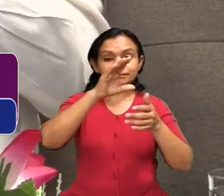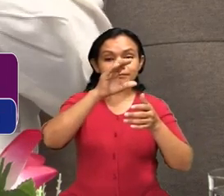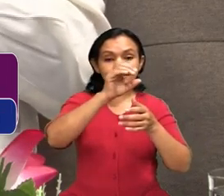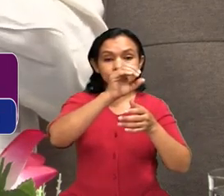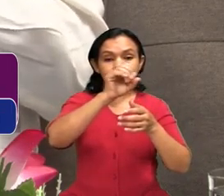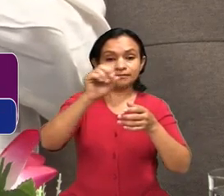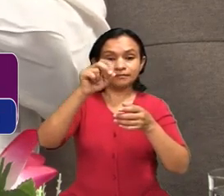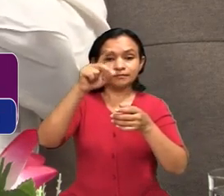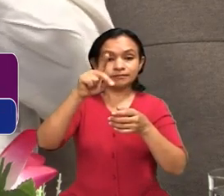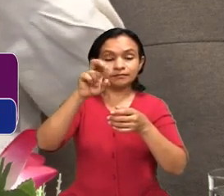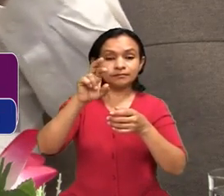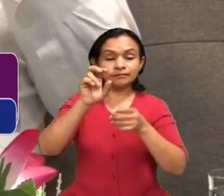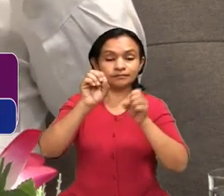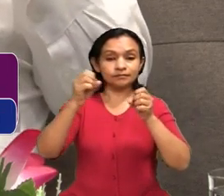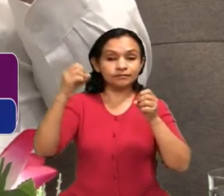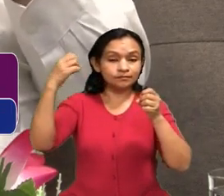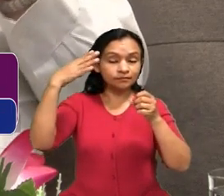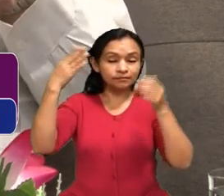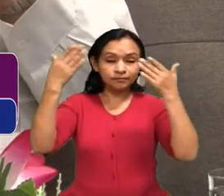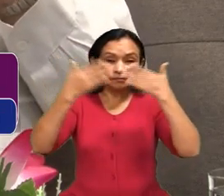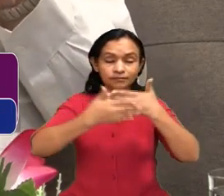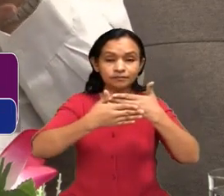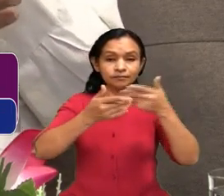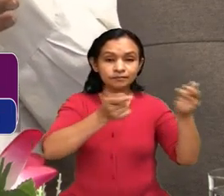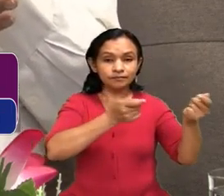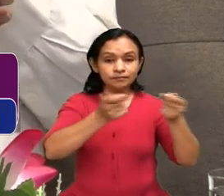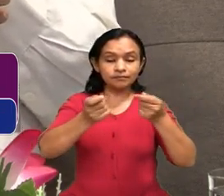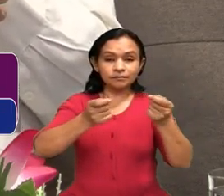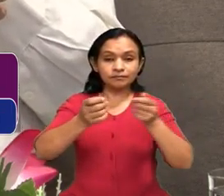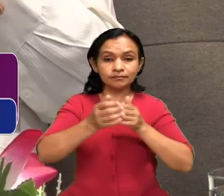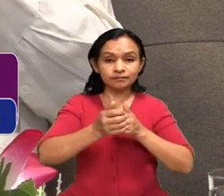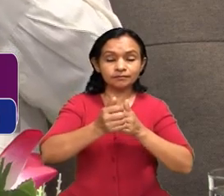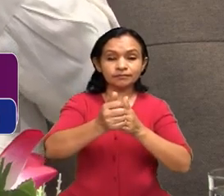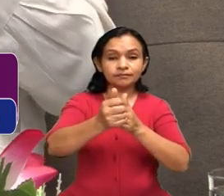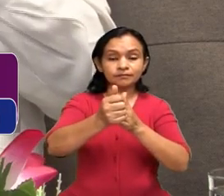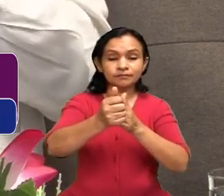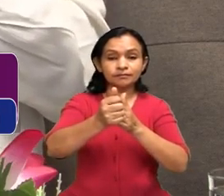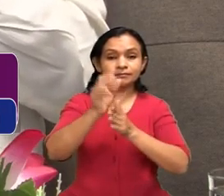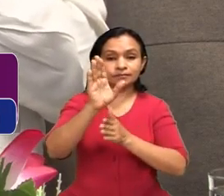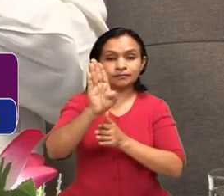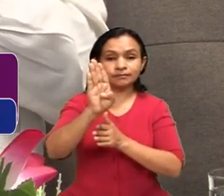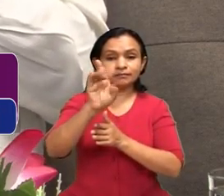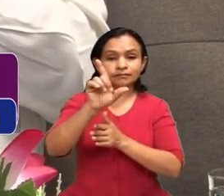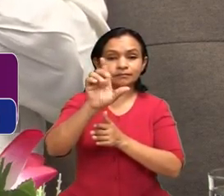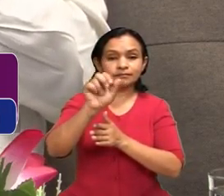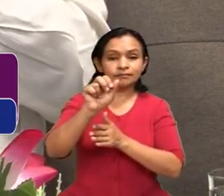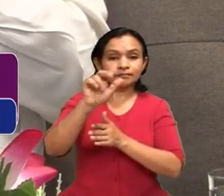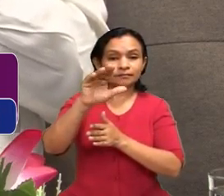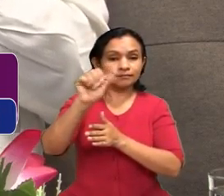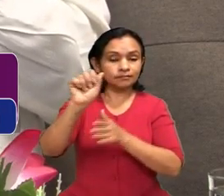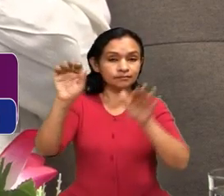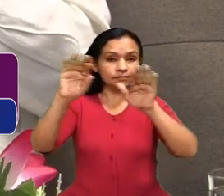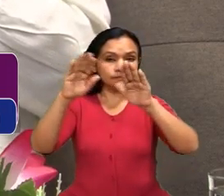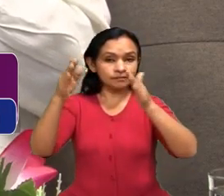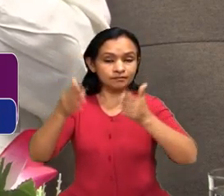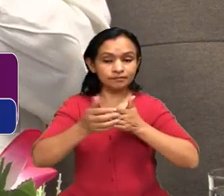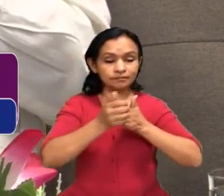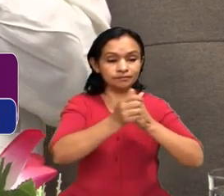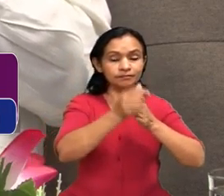que él funda y que además la maneja, la dirige Blanca Arauz. Entonces, él